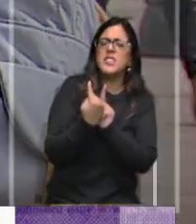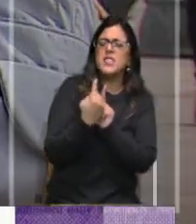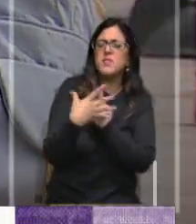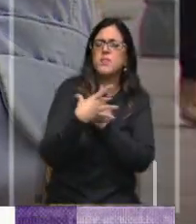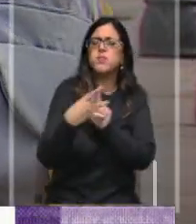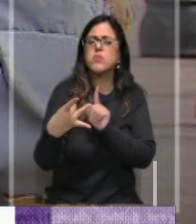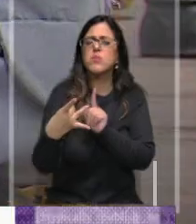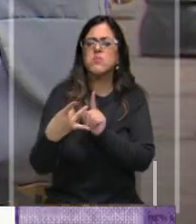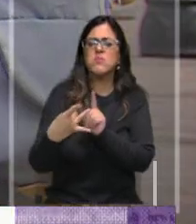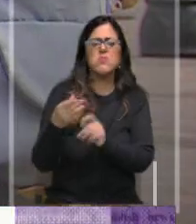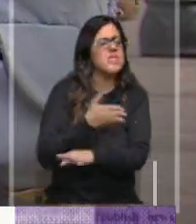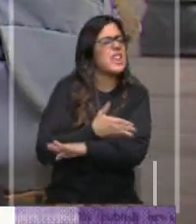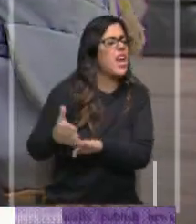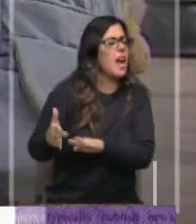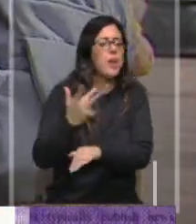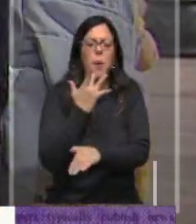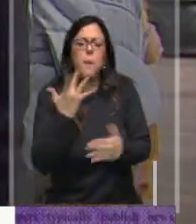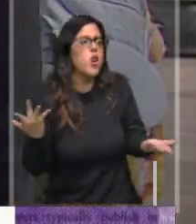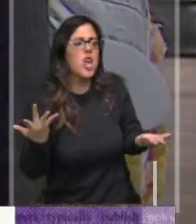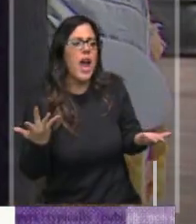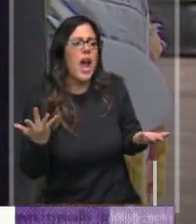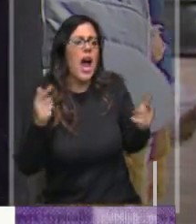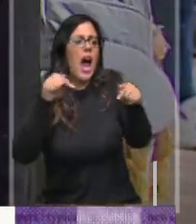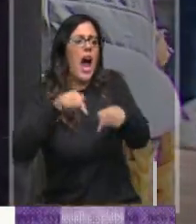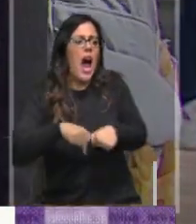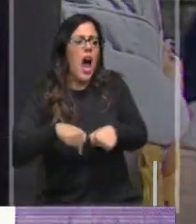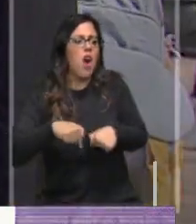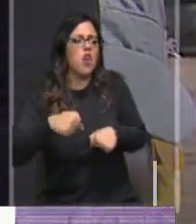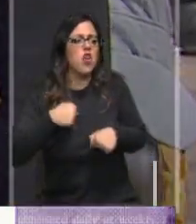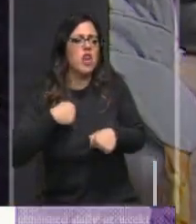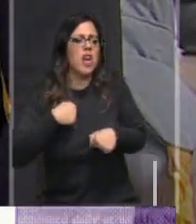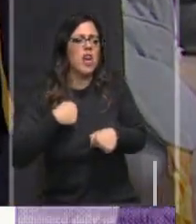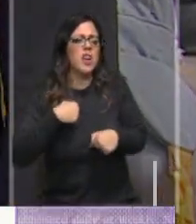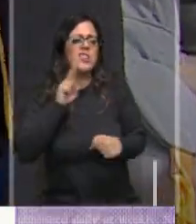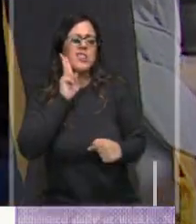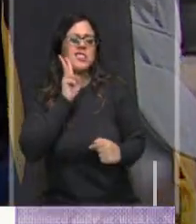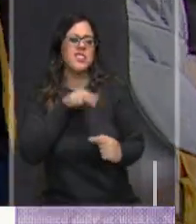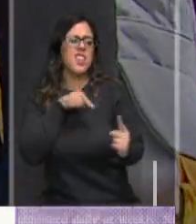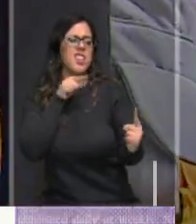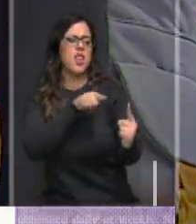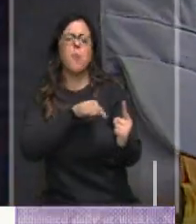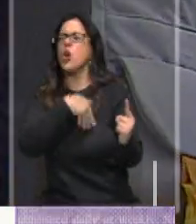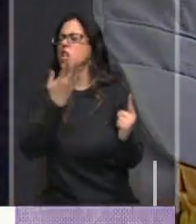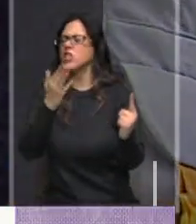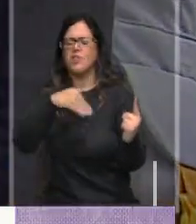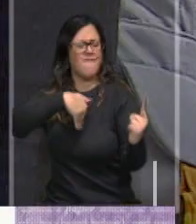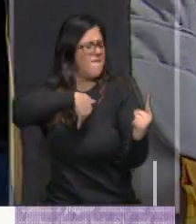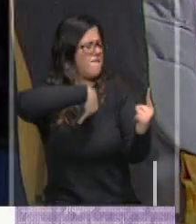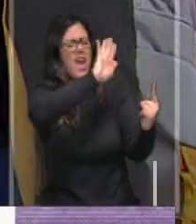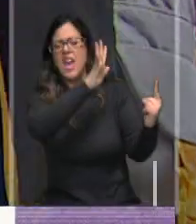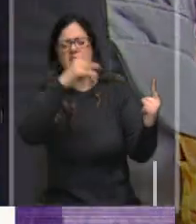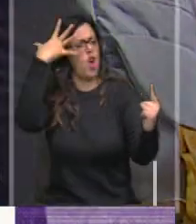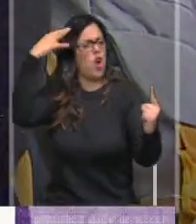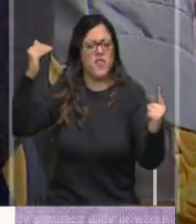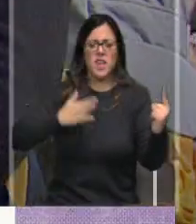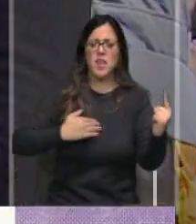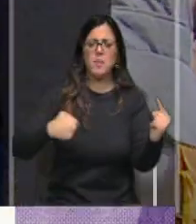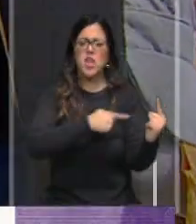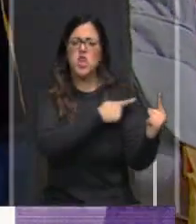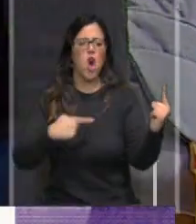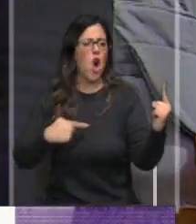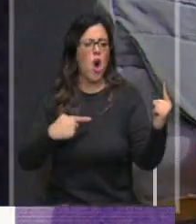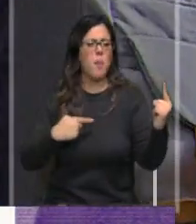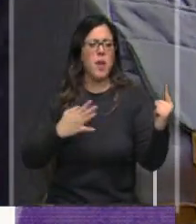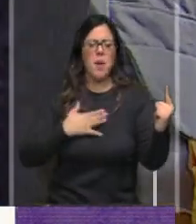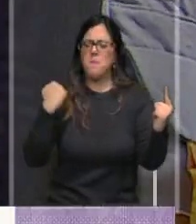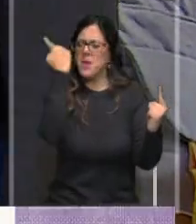es tarde. ¿Por qué? Porque ahora soy yo la que quiere estar sin ti. Por eso vete, olvida mi nombre, mi